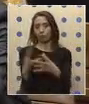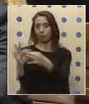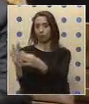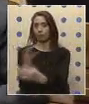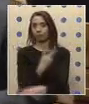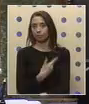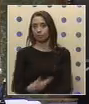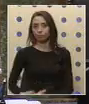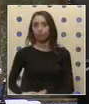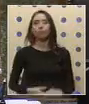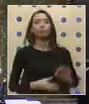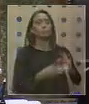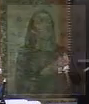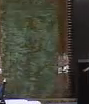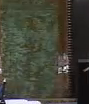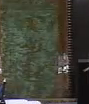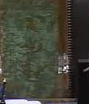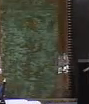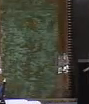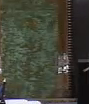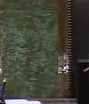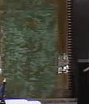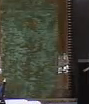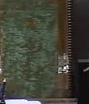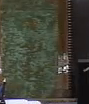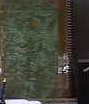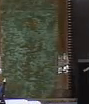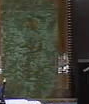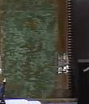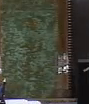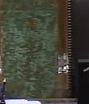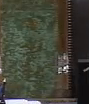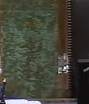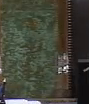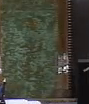Gracias, diputado Montes. Para continuar el debate, le ofrezco la palabra al diputado Joaquín.